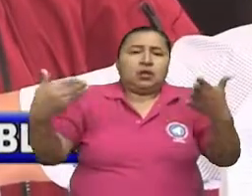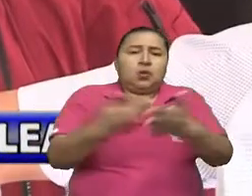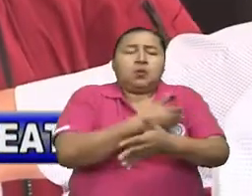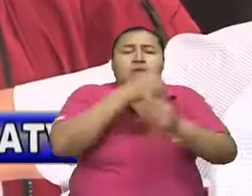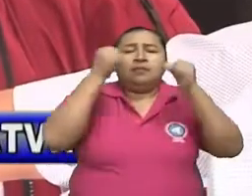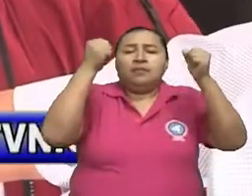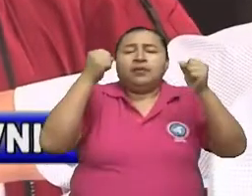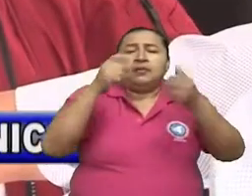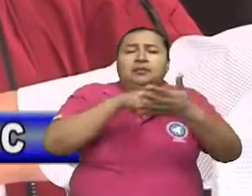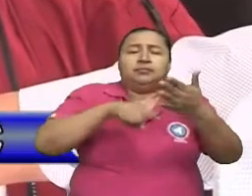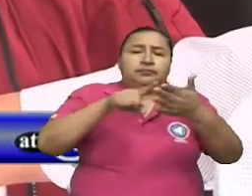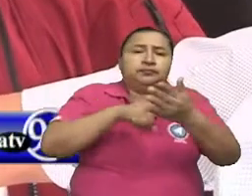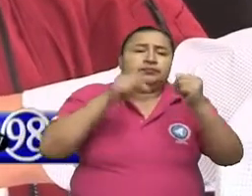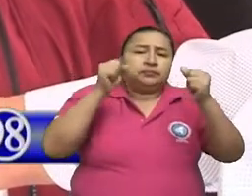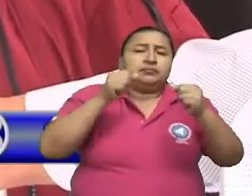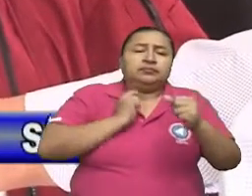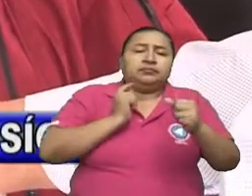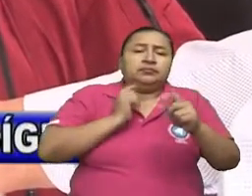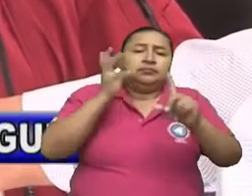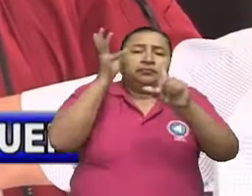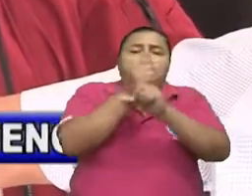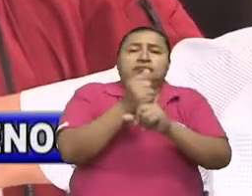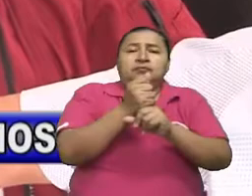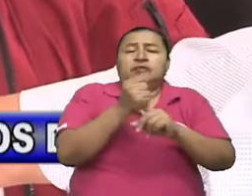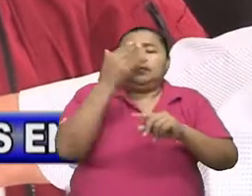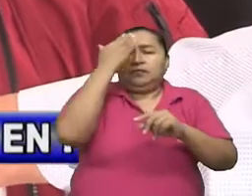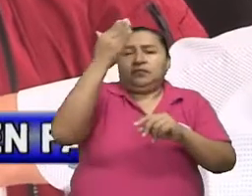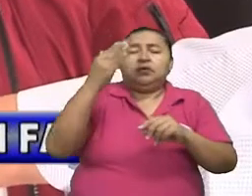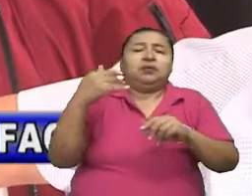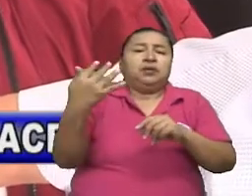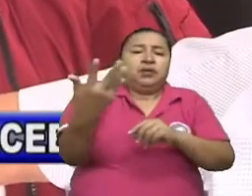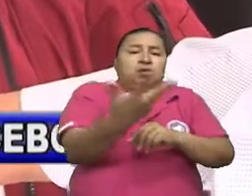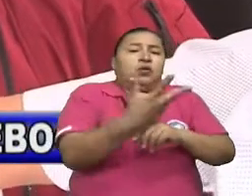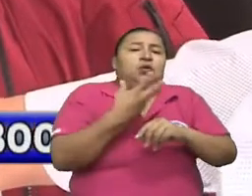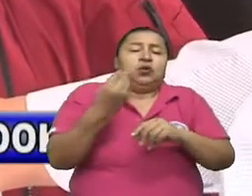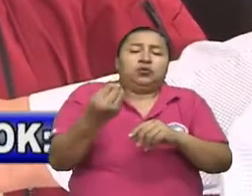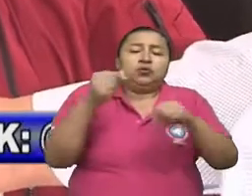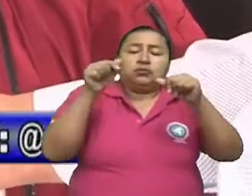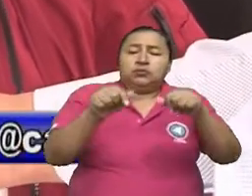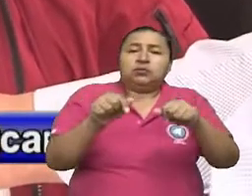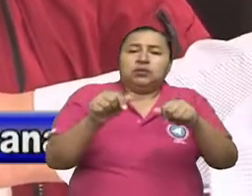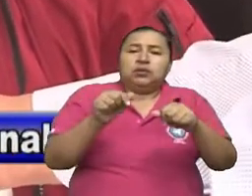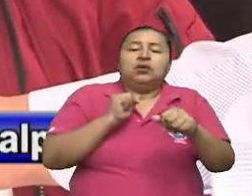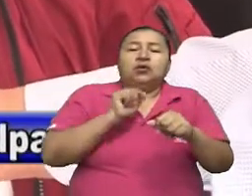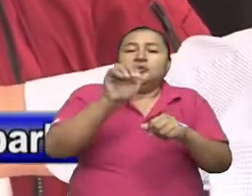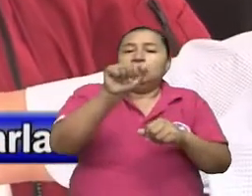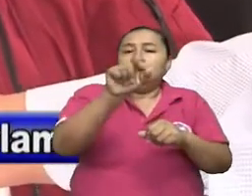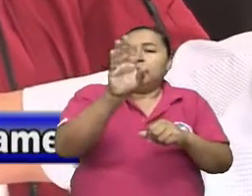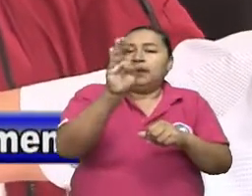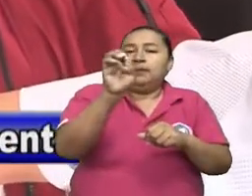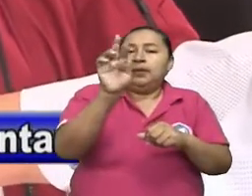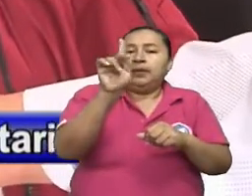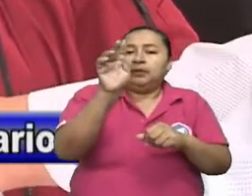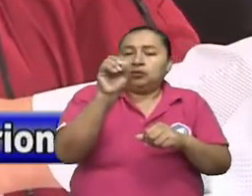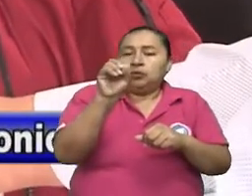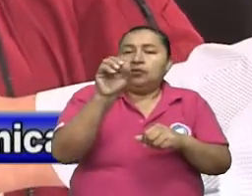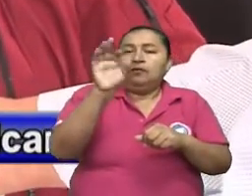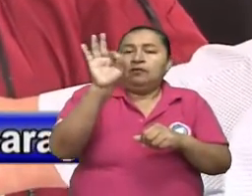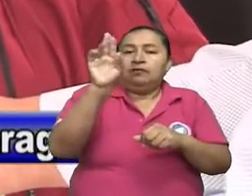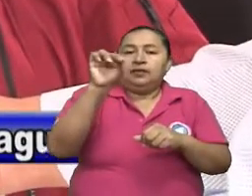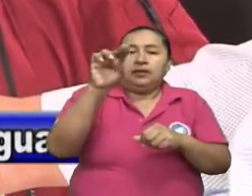victoria obtenida por el Frente para Todos con Alberto Fernández y